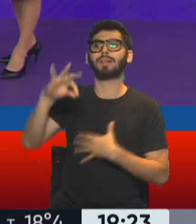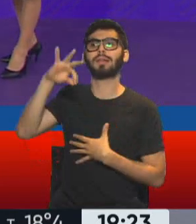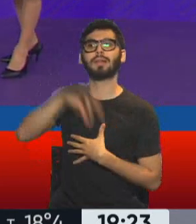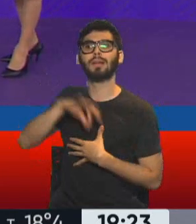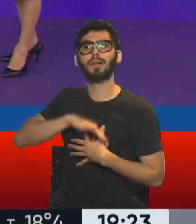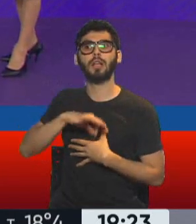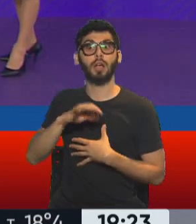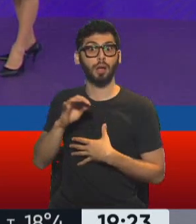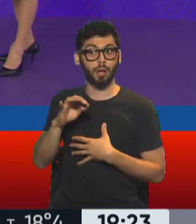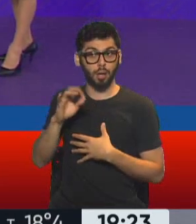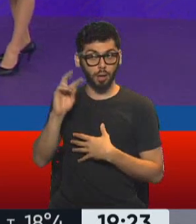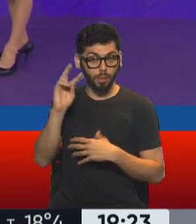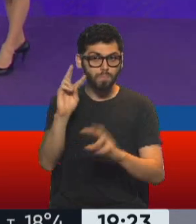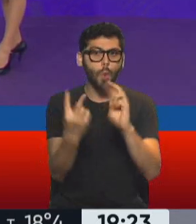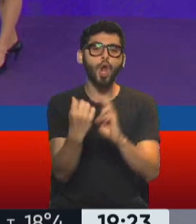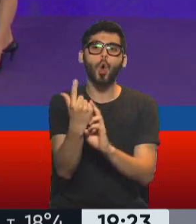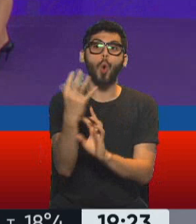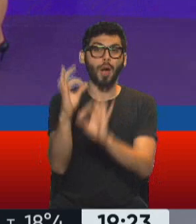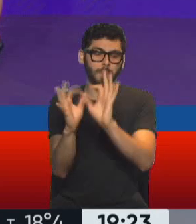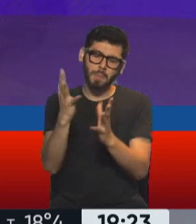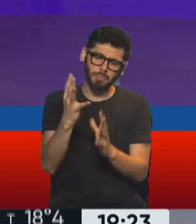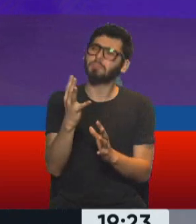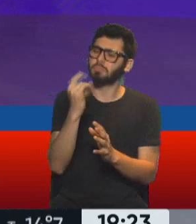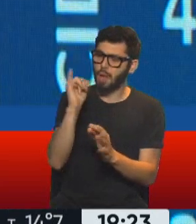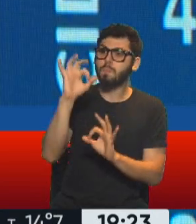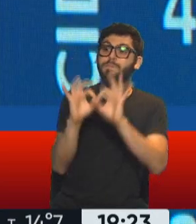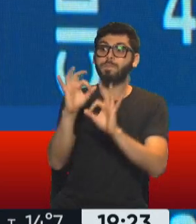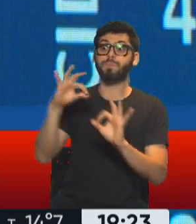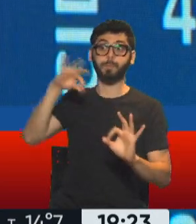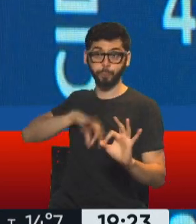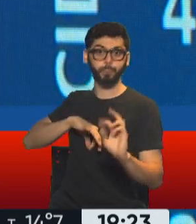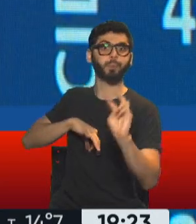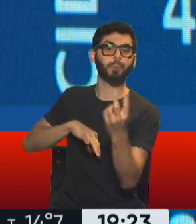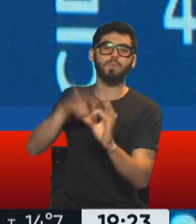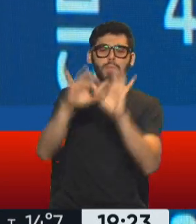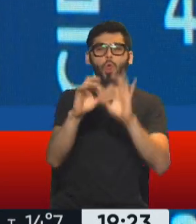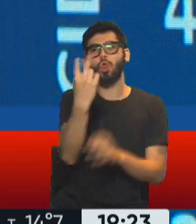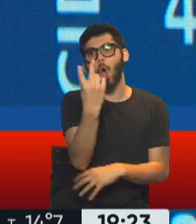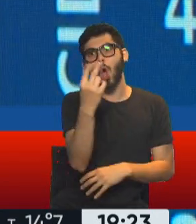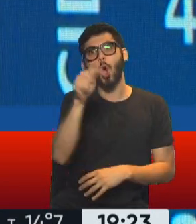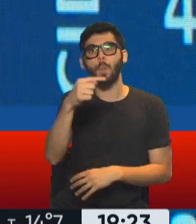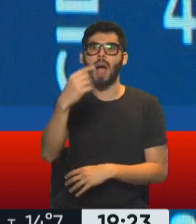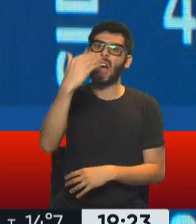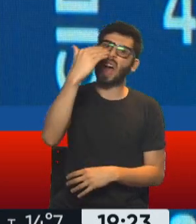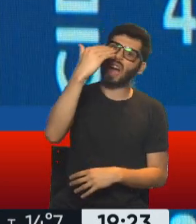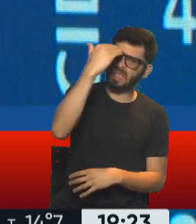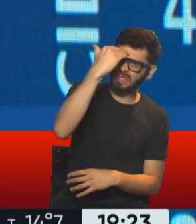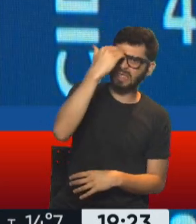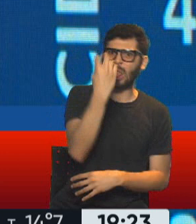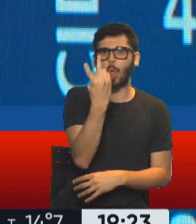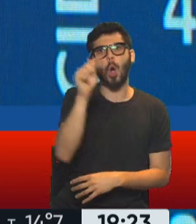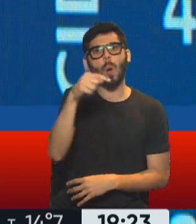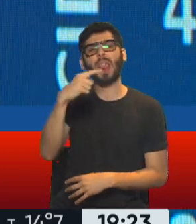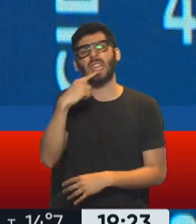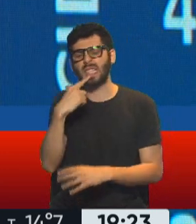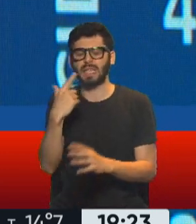¿Está elevada todavía? Se mantiene entre 2.15 y 2.17. Muy bien. O sea que está altita. Hay que ver el